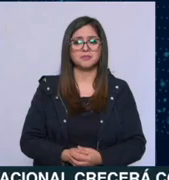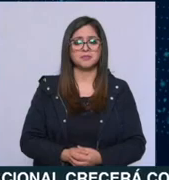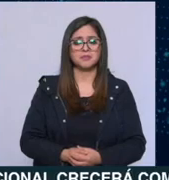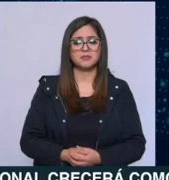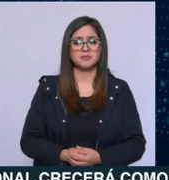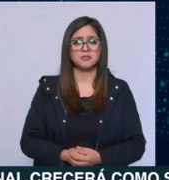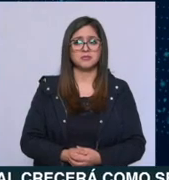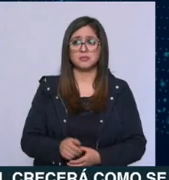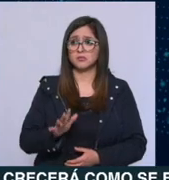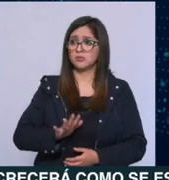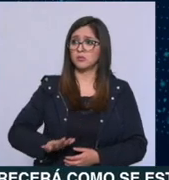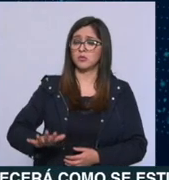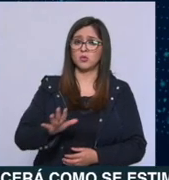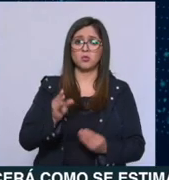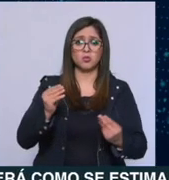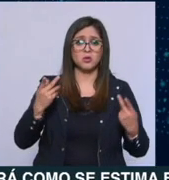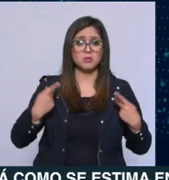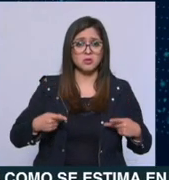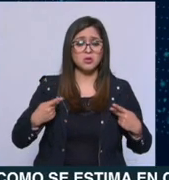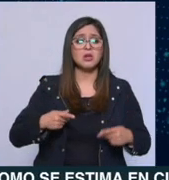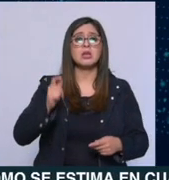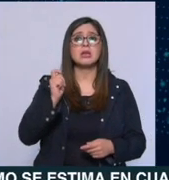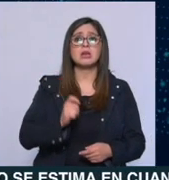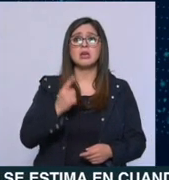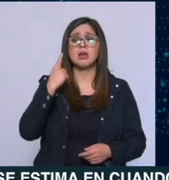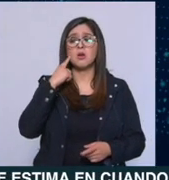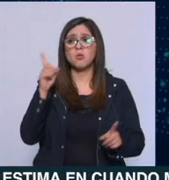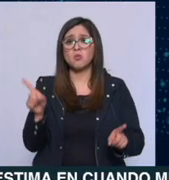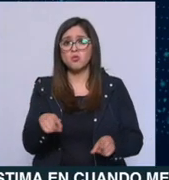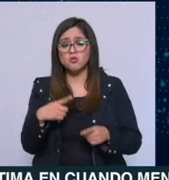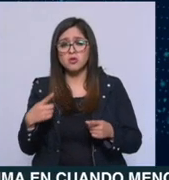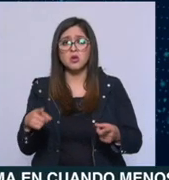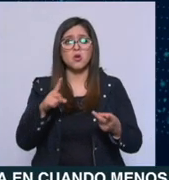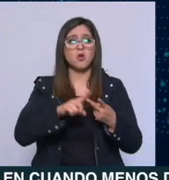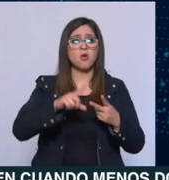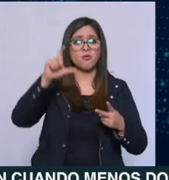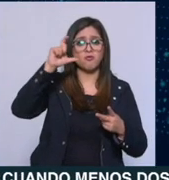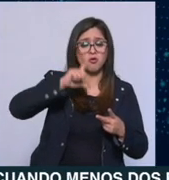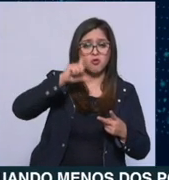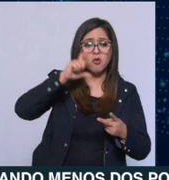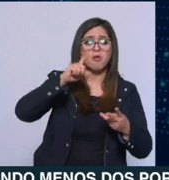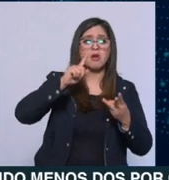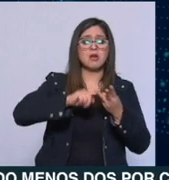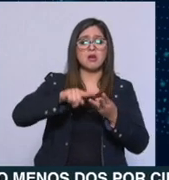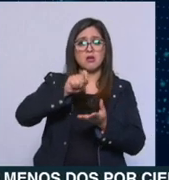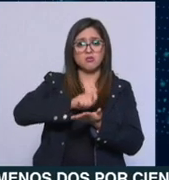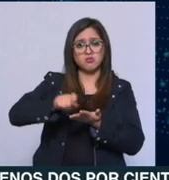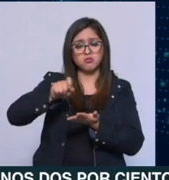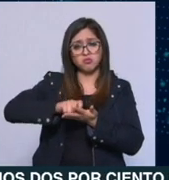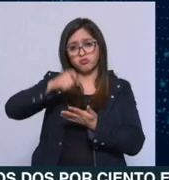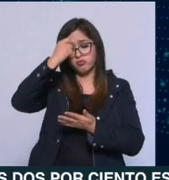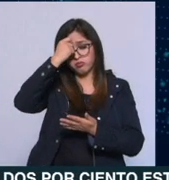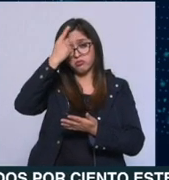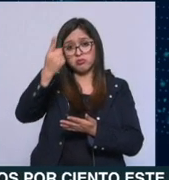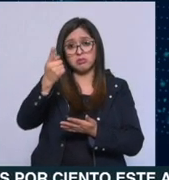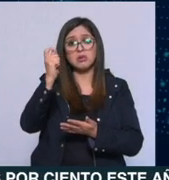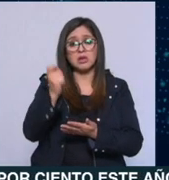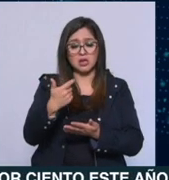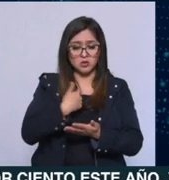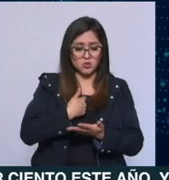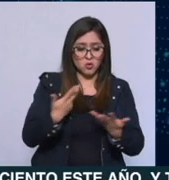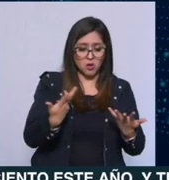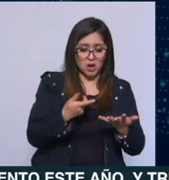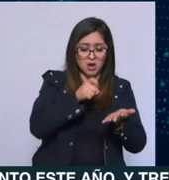credibilidad como músico y fotógrafo y como escritor, que aparte la mayoría de las cosas que hago son para niños,